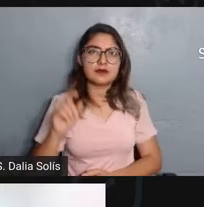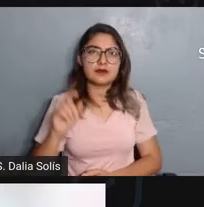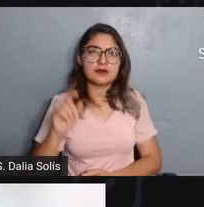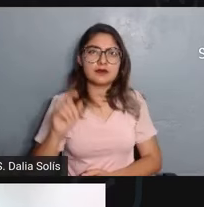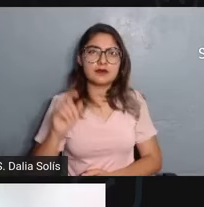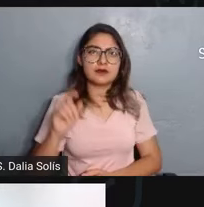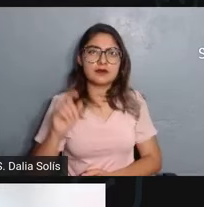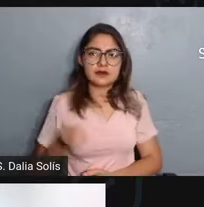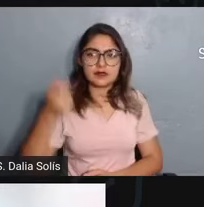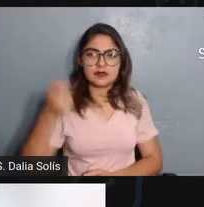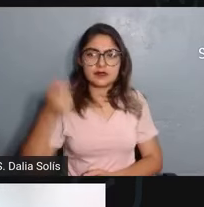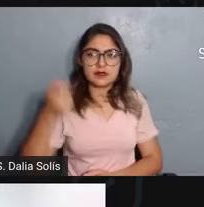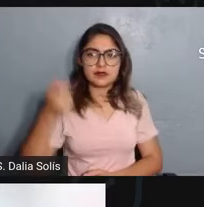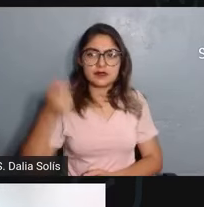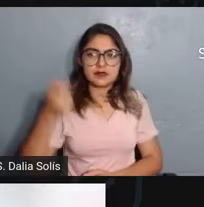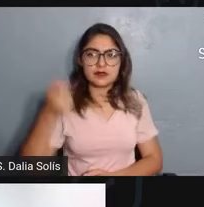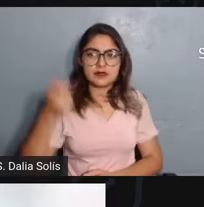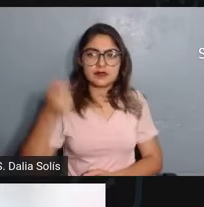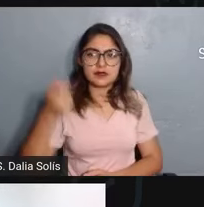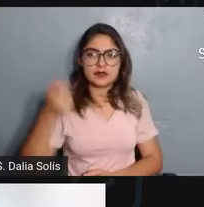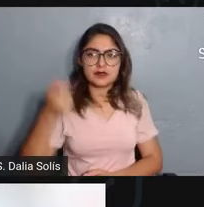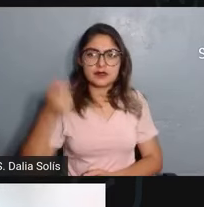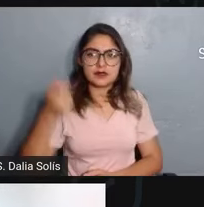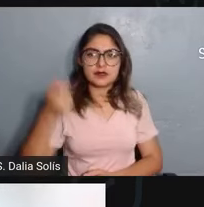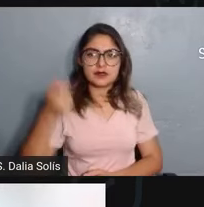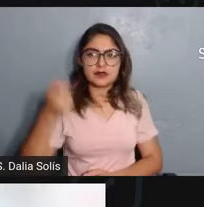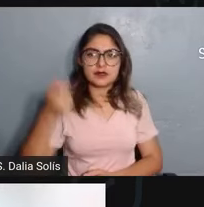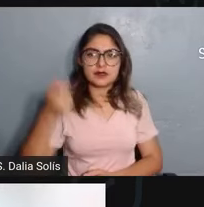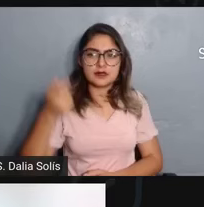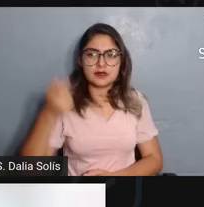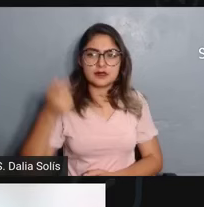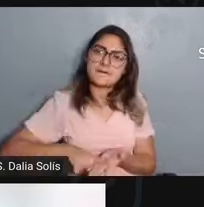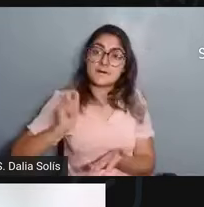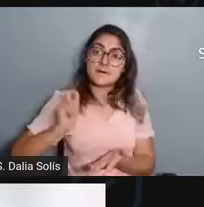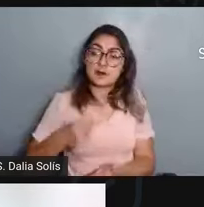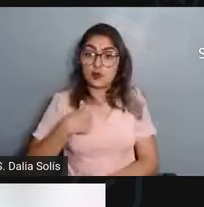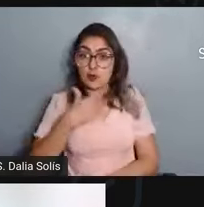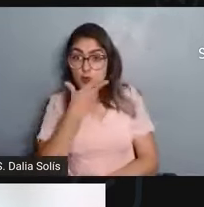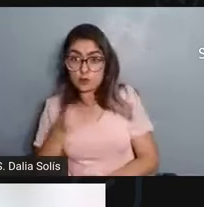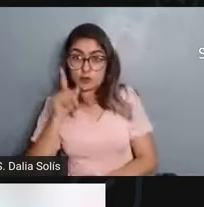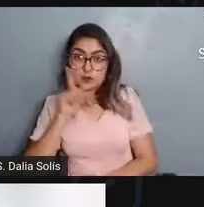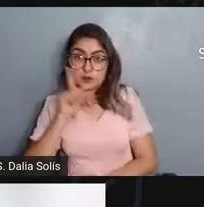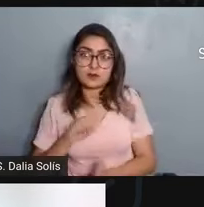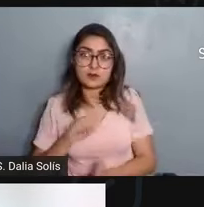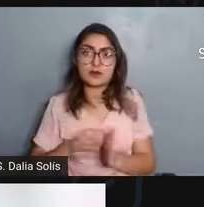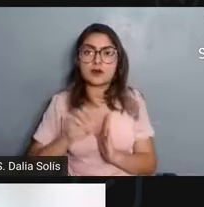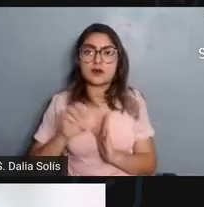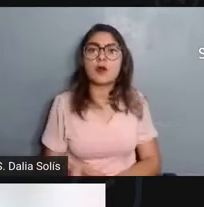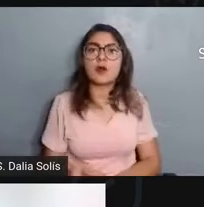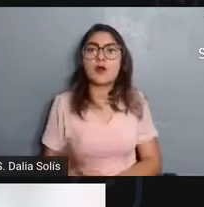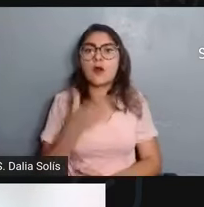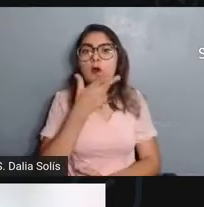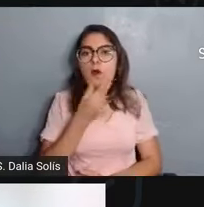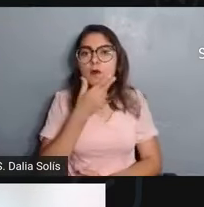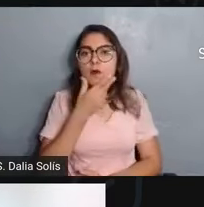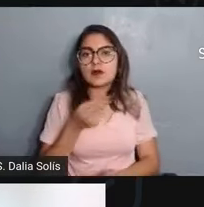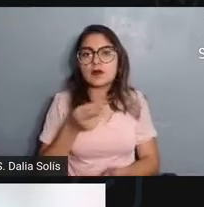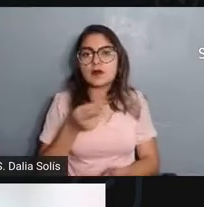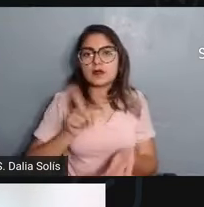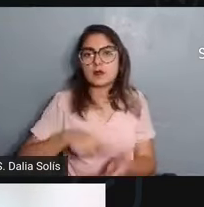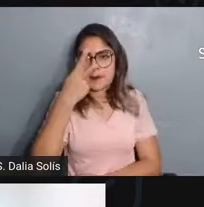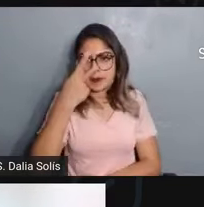Hombres nacen con pene y escroto, mujeres nacen con vulva, ¿no? Desde ahí ya las etiquetas sociales. Desde